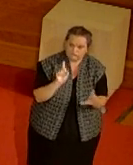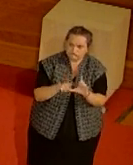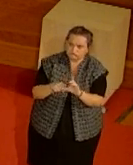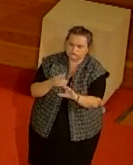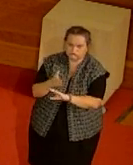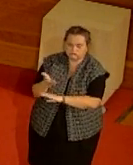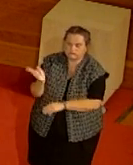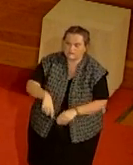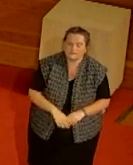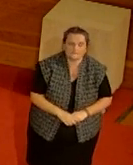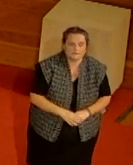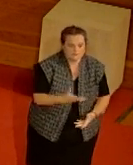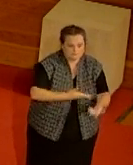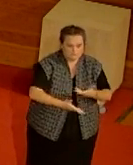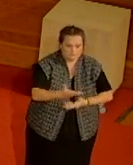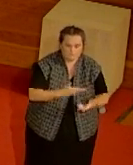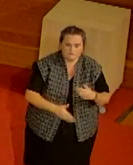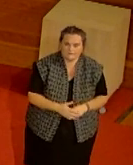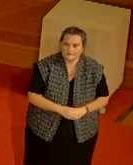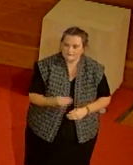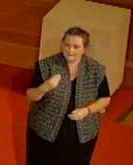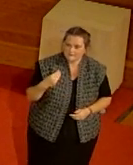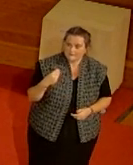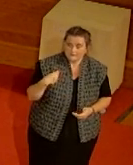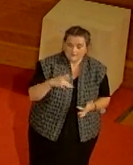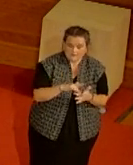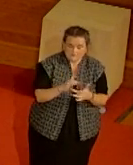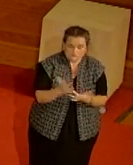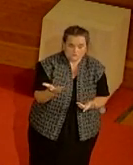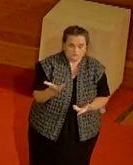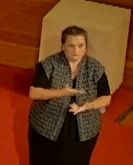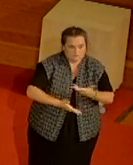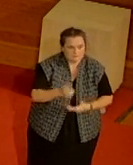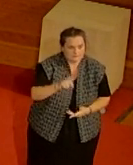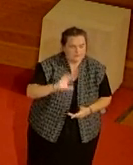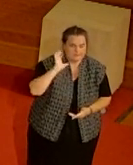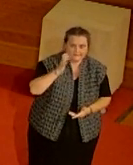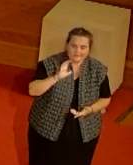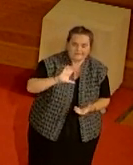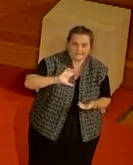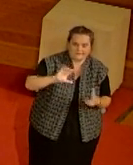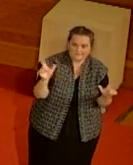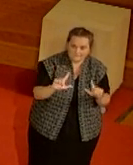además colabora habitualmente también en medios de prensa escrita y radio televisión